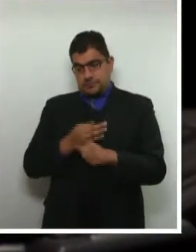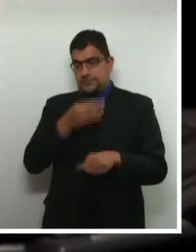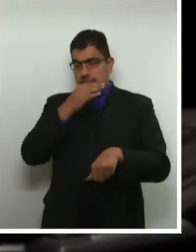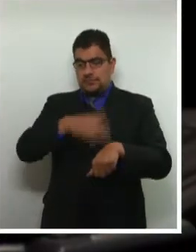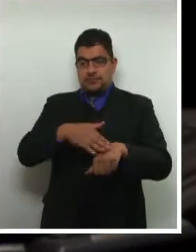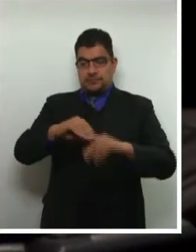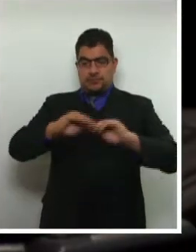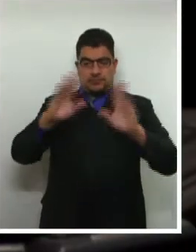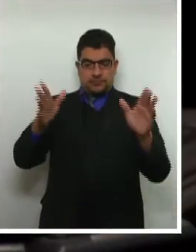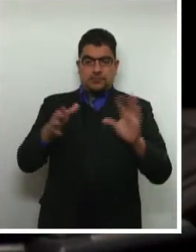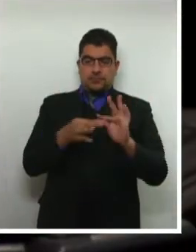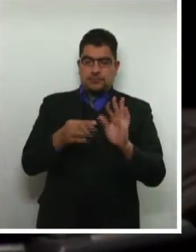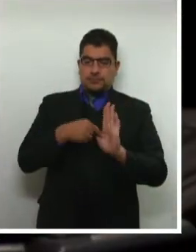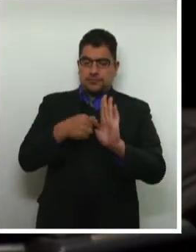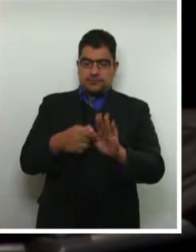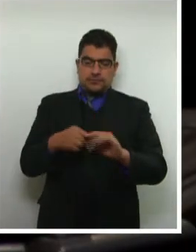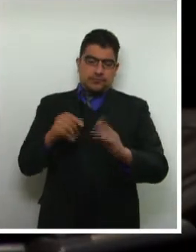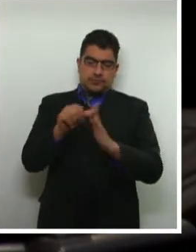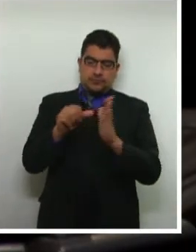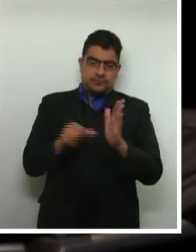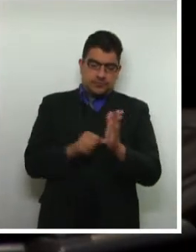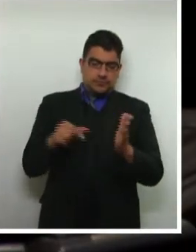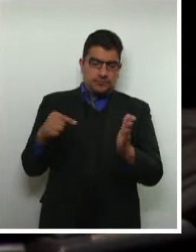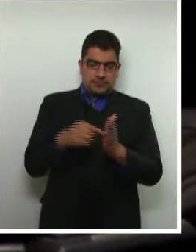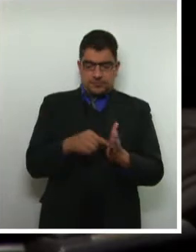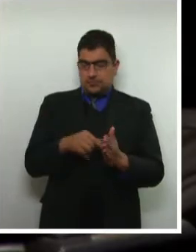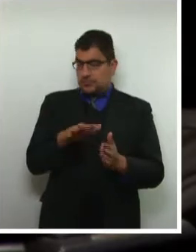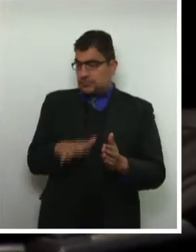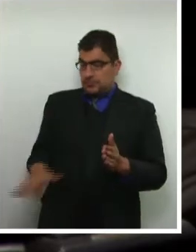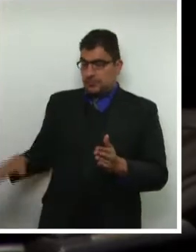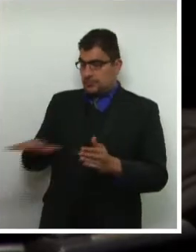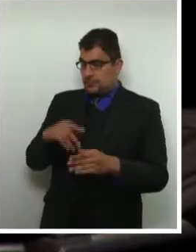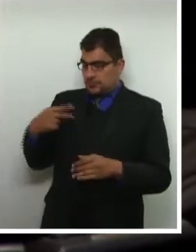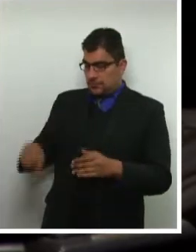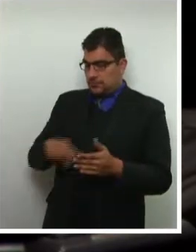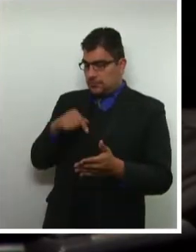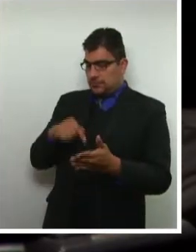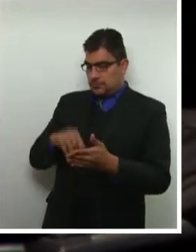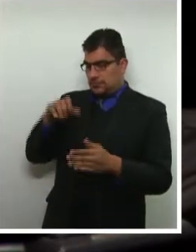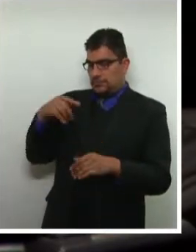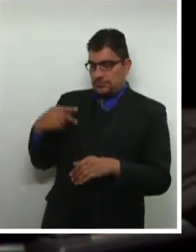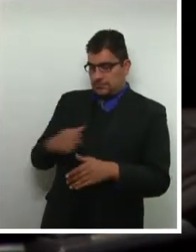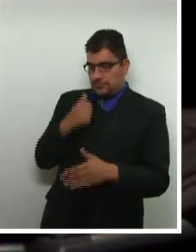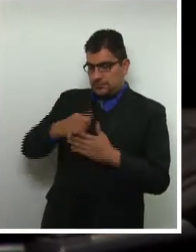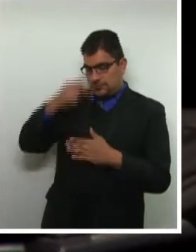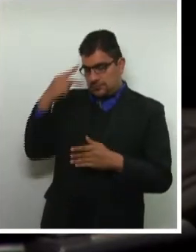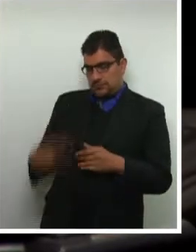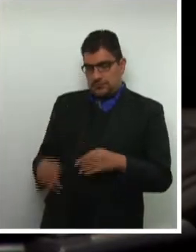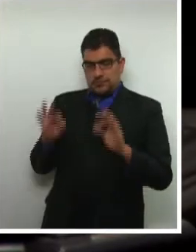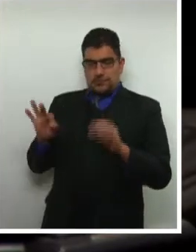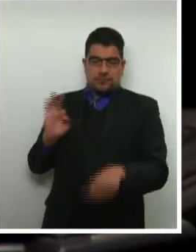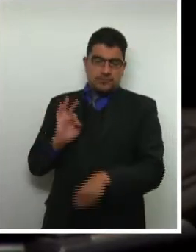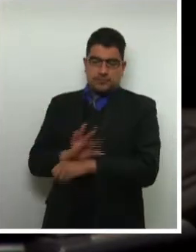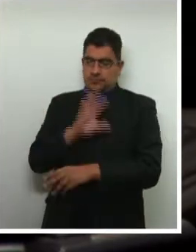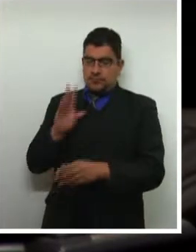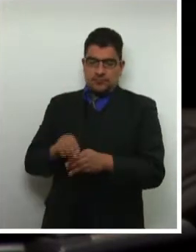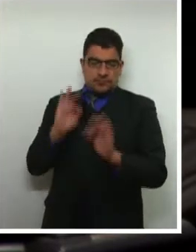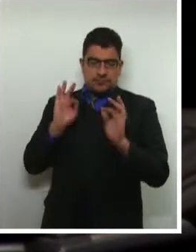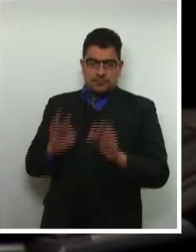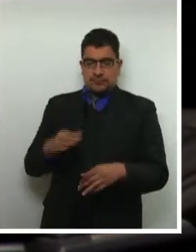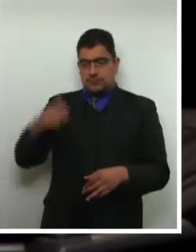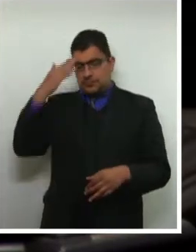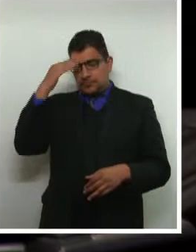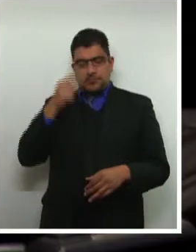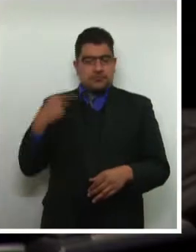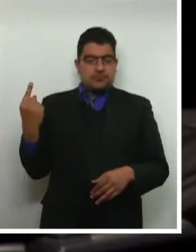este artículo garantiza la amplia protección del patrimonio común de esta ciudad. Debemos tener presentes